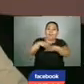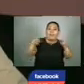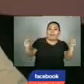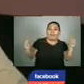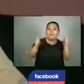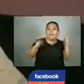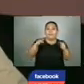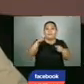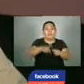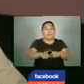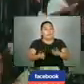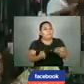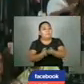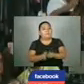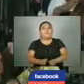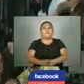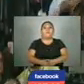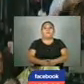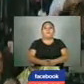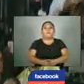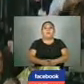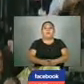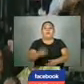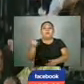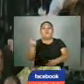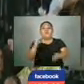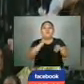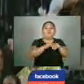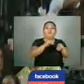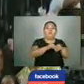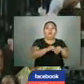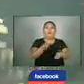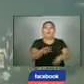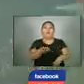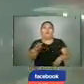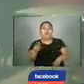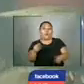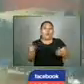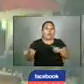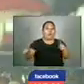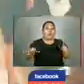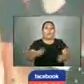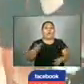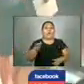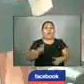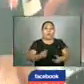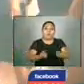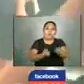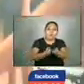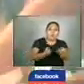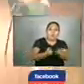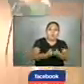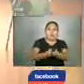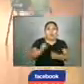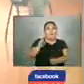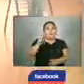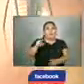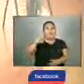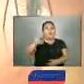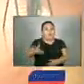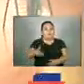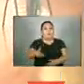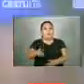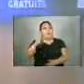movimiento y de esta gran causa. Todos los aportes que se reciban se contabilizarán según el número de terapias que se puedan brindar el próximo año.